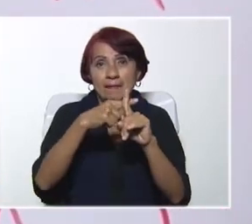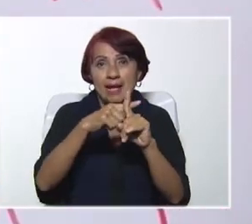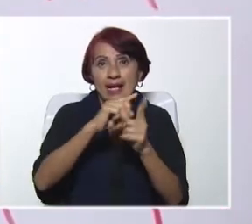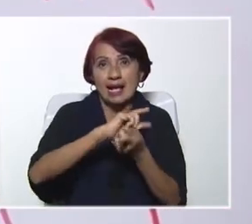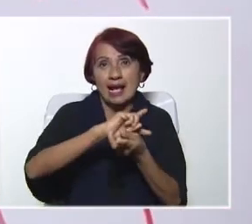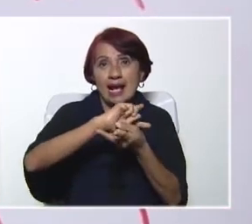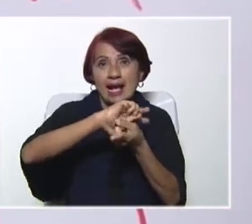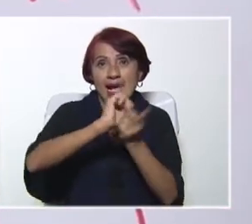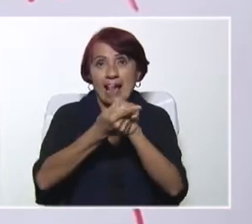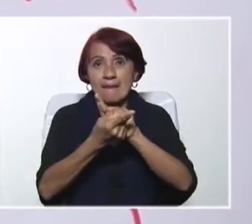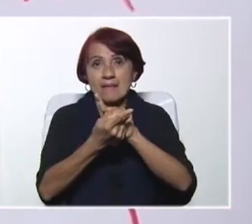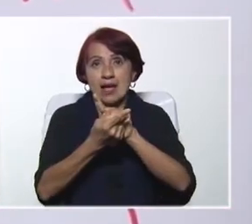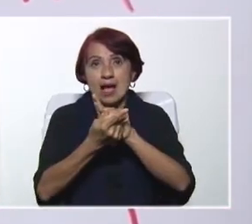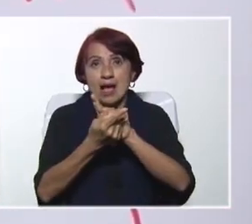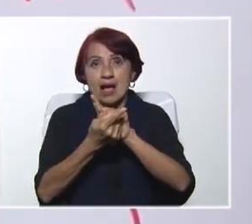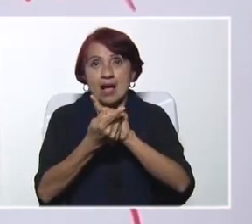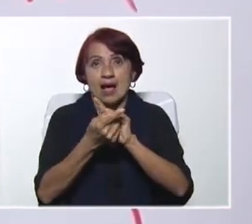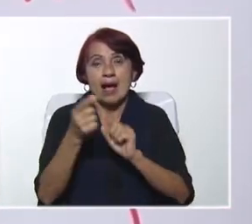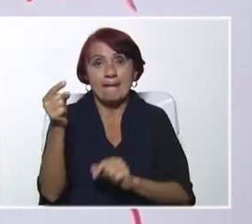menos